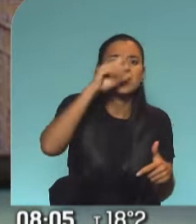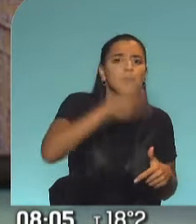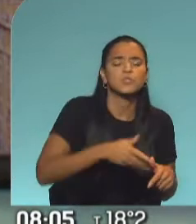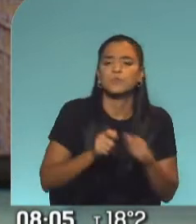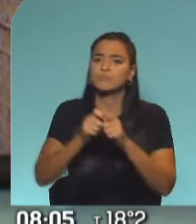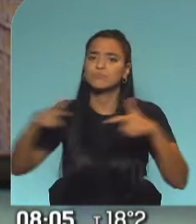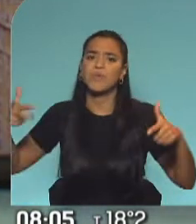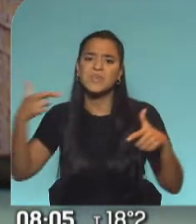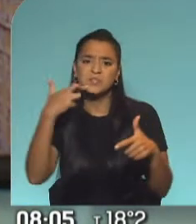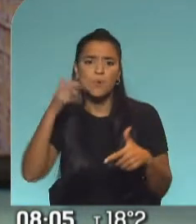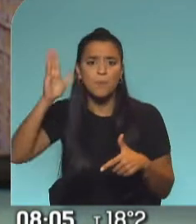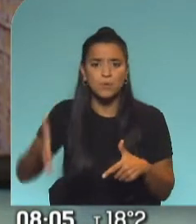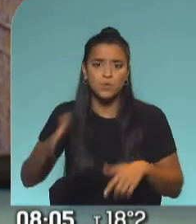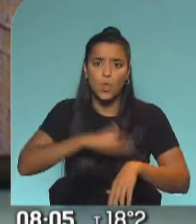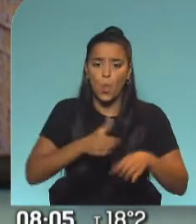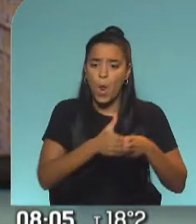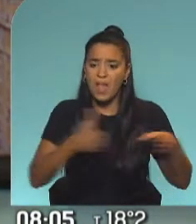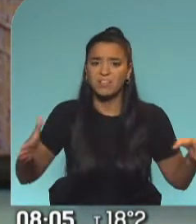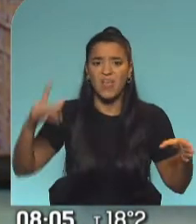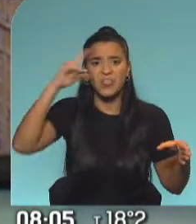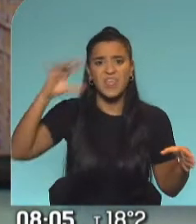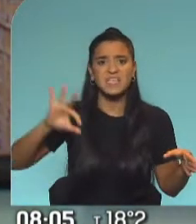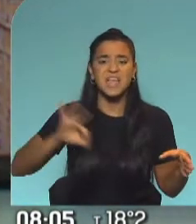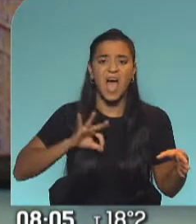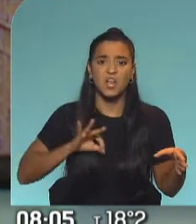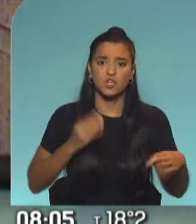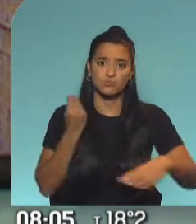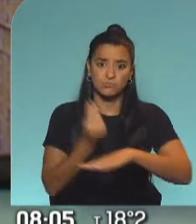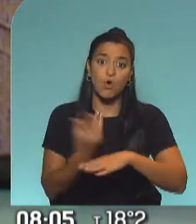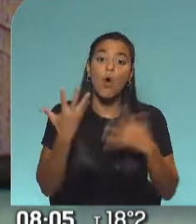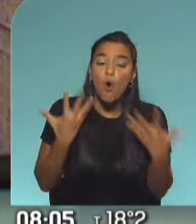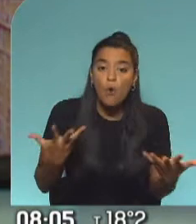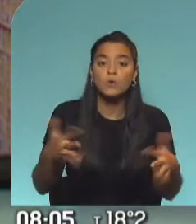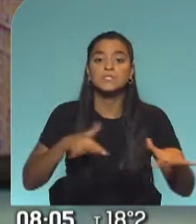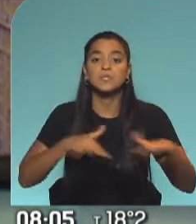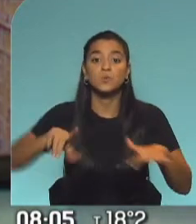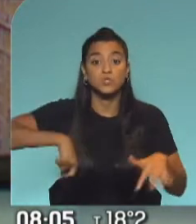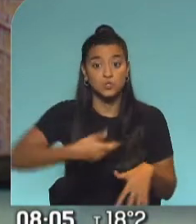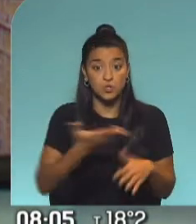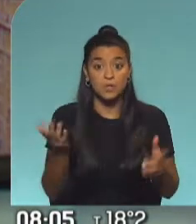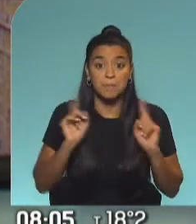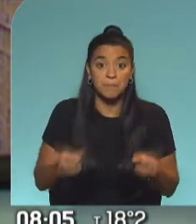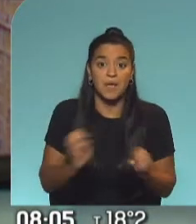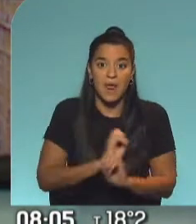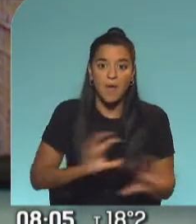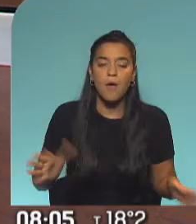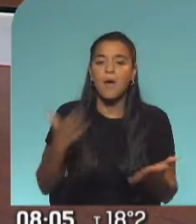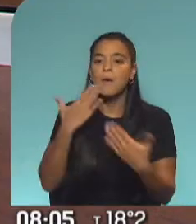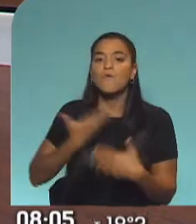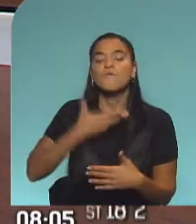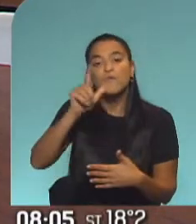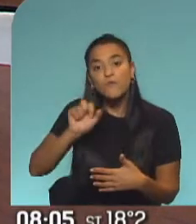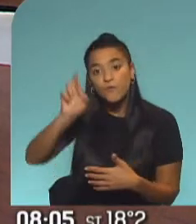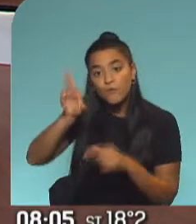al 19% durante sus 10 años de gestión y obviamente la situación social que se agravó. Hablamos con Flor